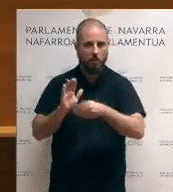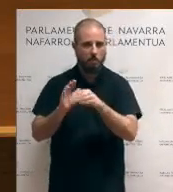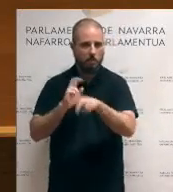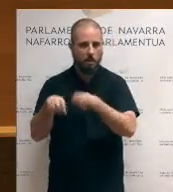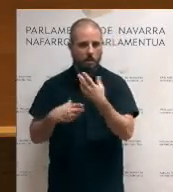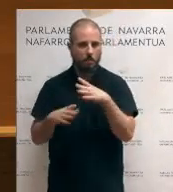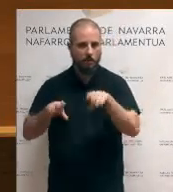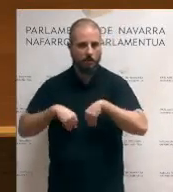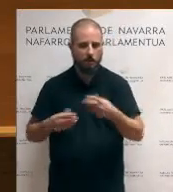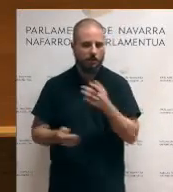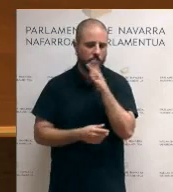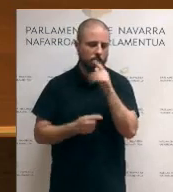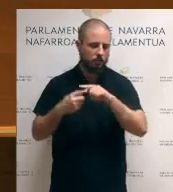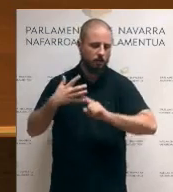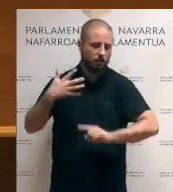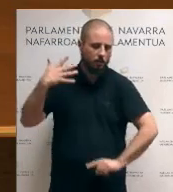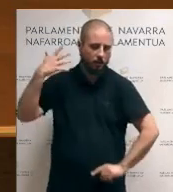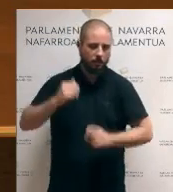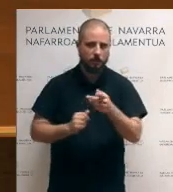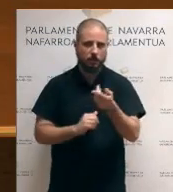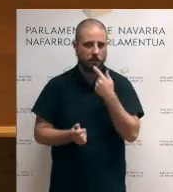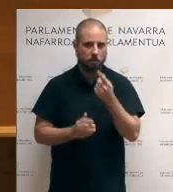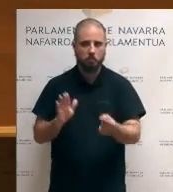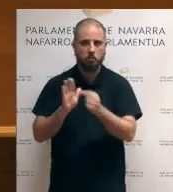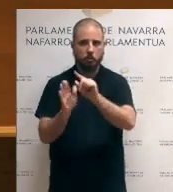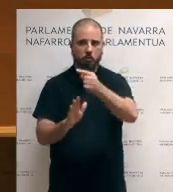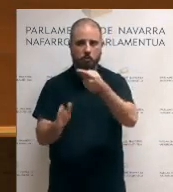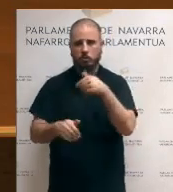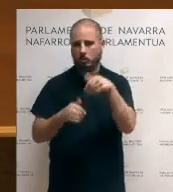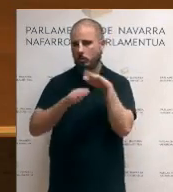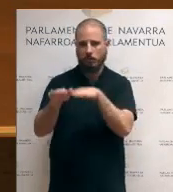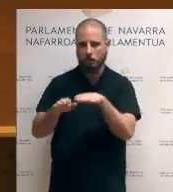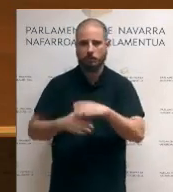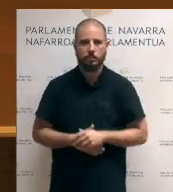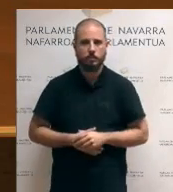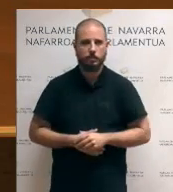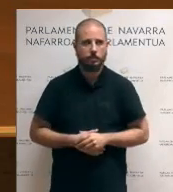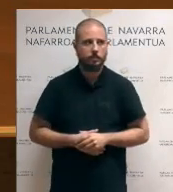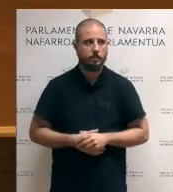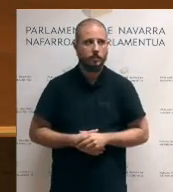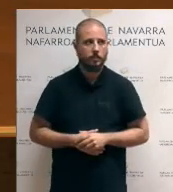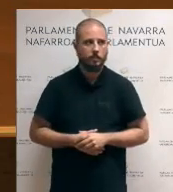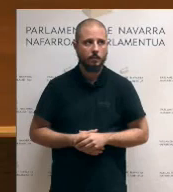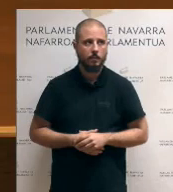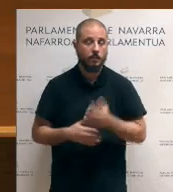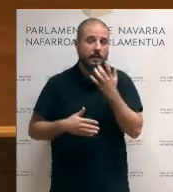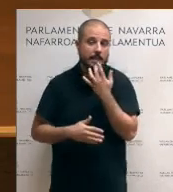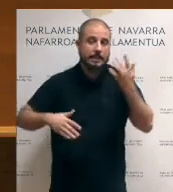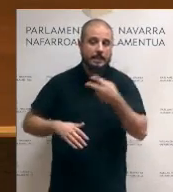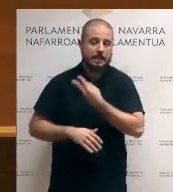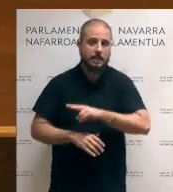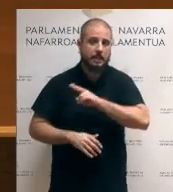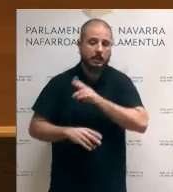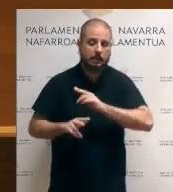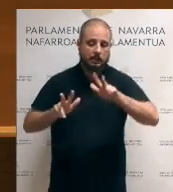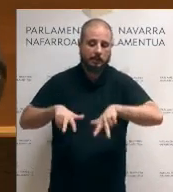para votar a favor del primer punto de la moción, si es que Vox nos